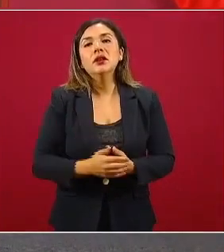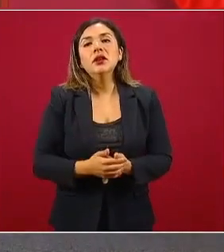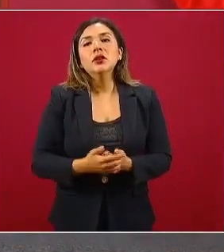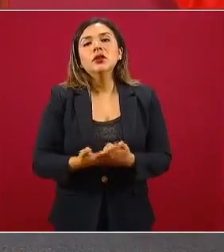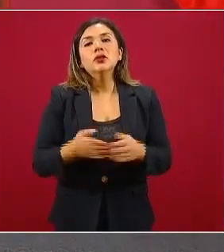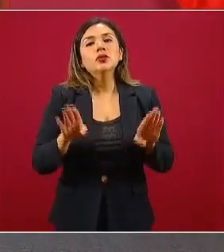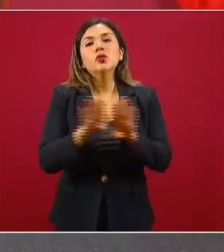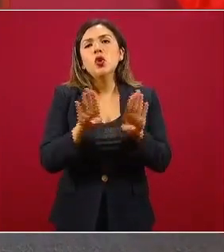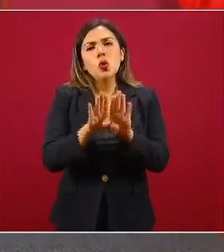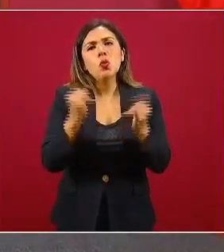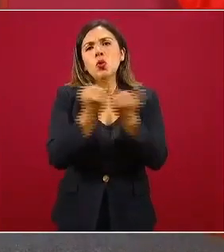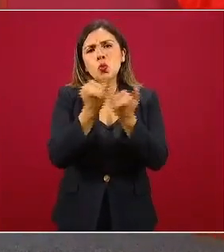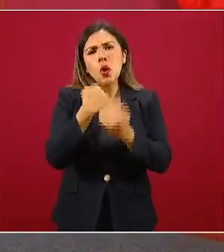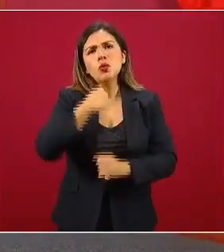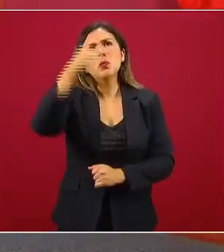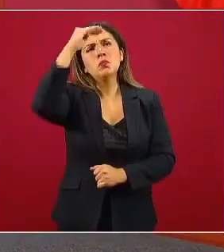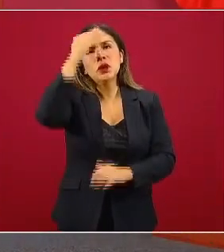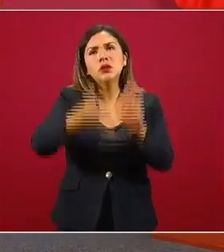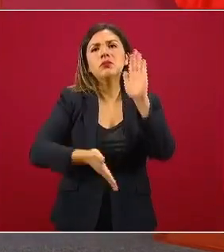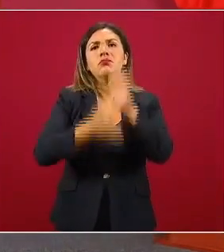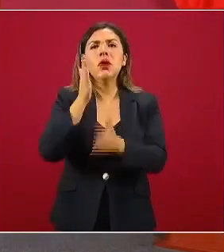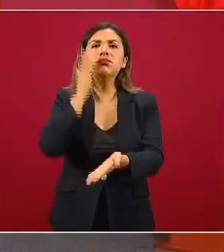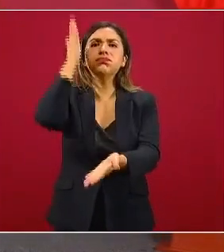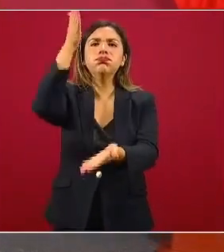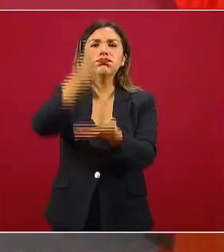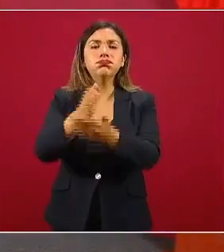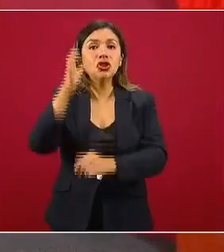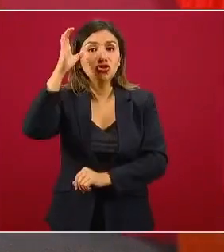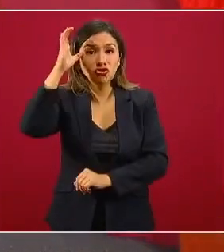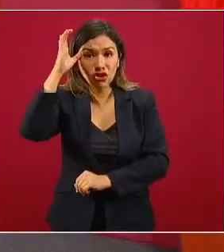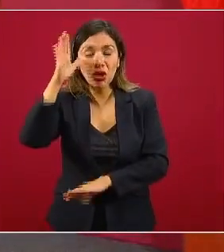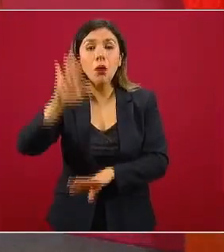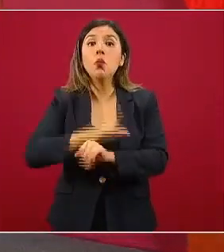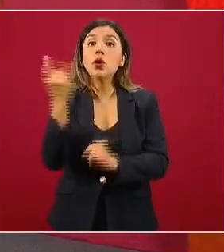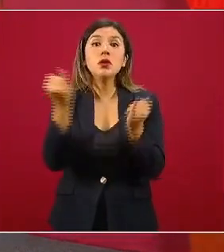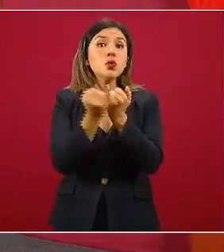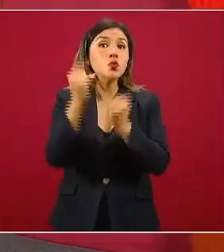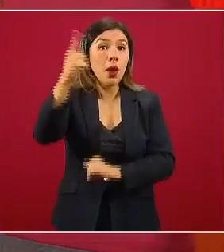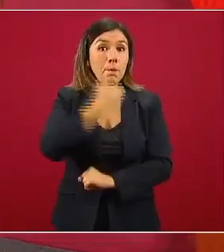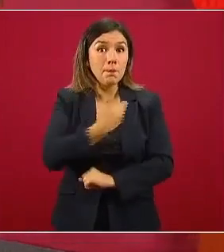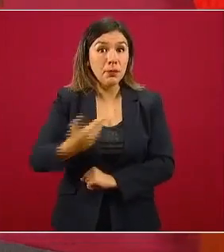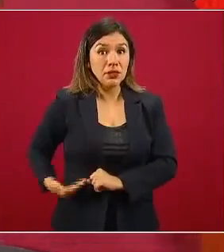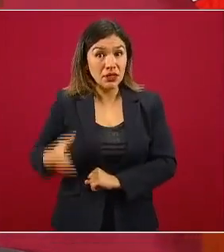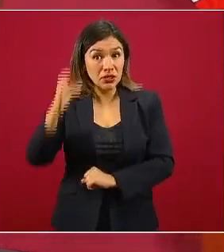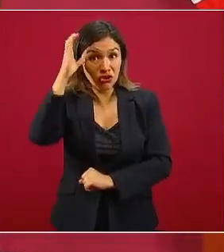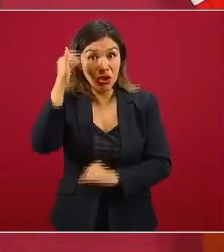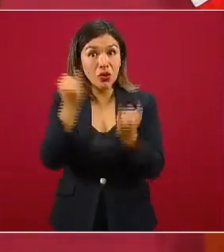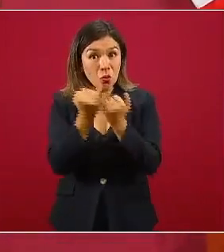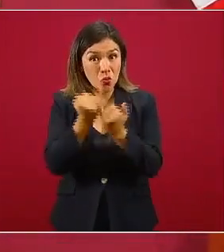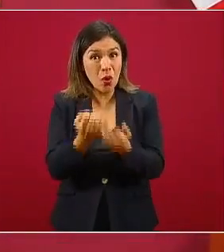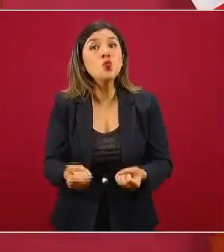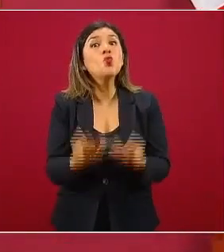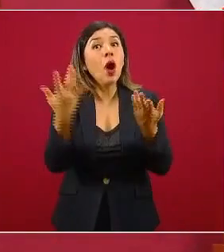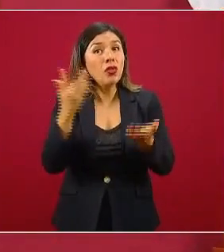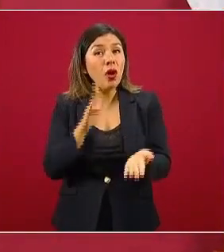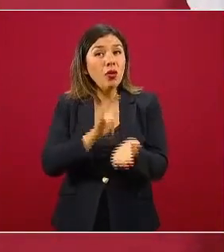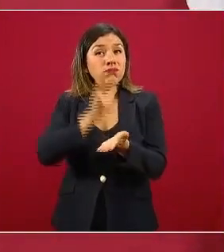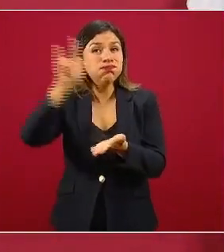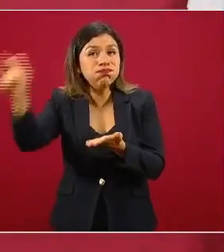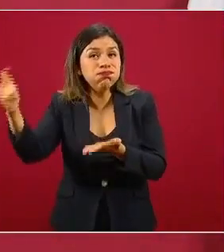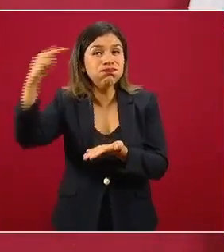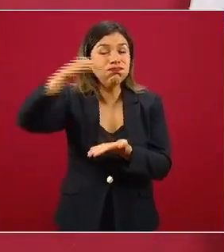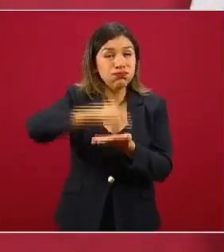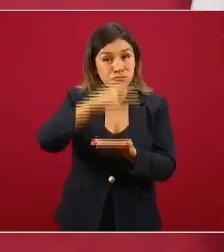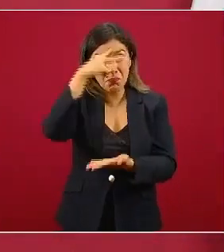como tenía pensado también ir a China, porque el presidente de China igual, fíjense cuántos aviones de